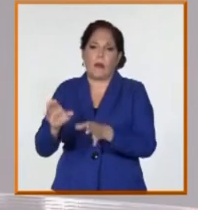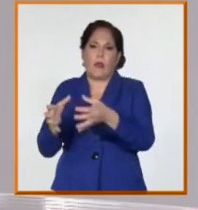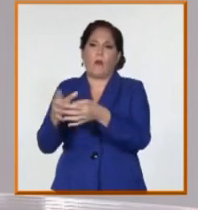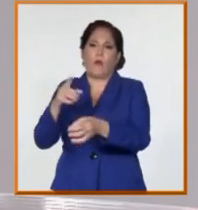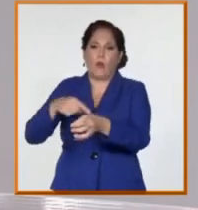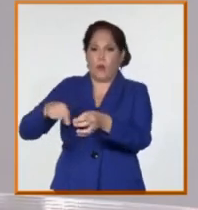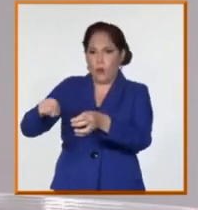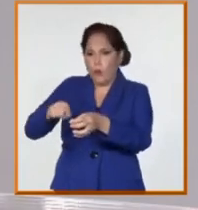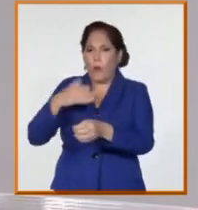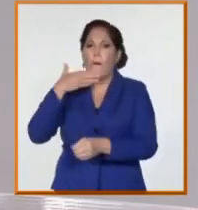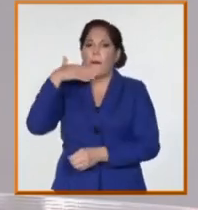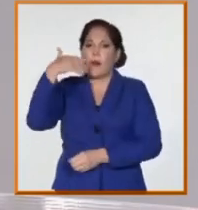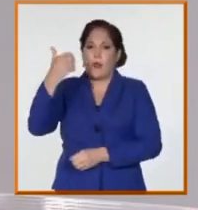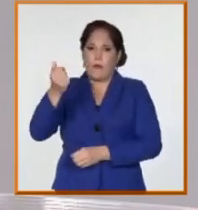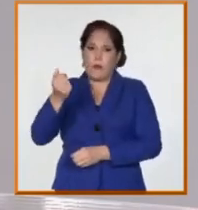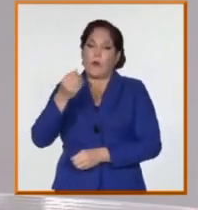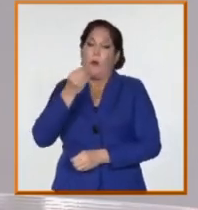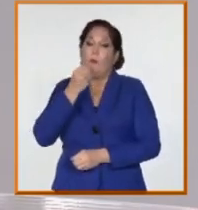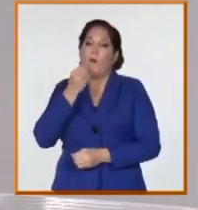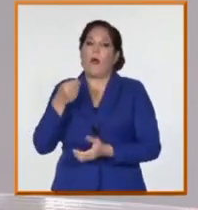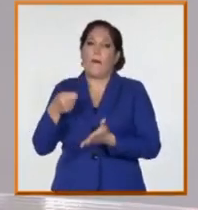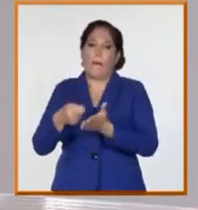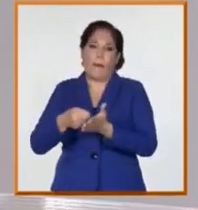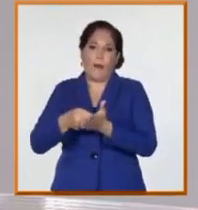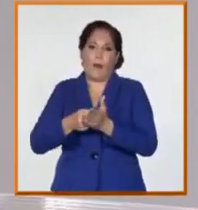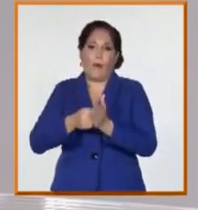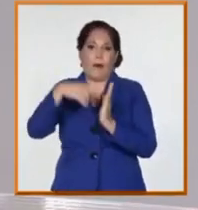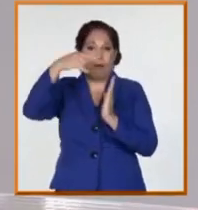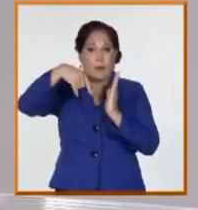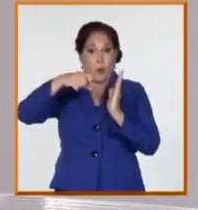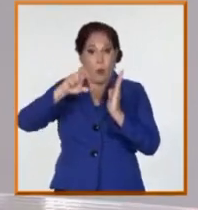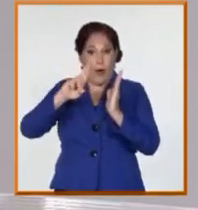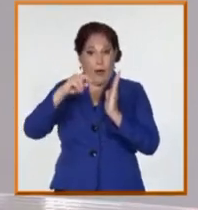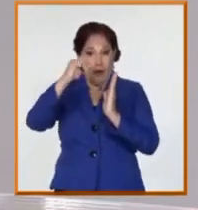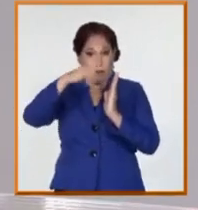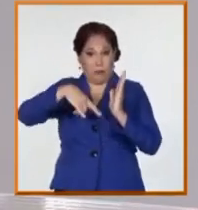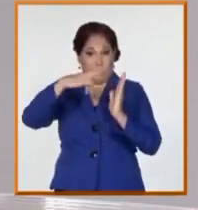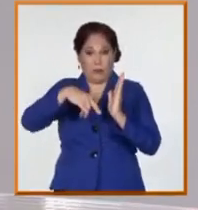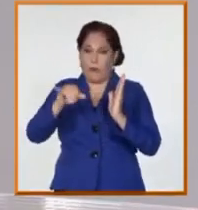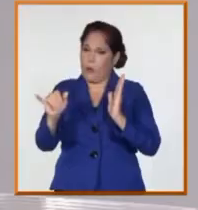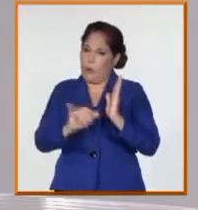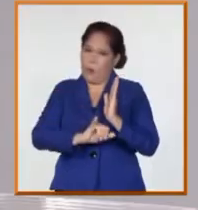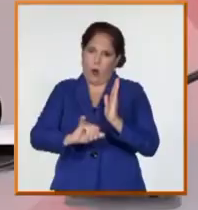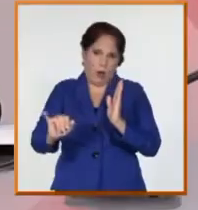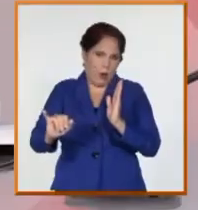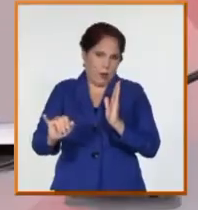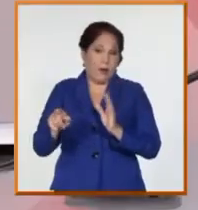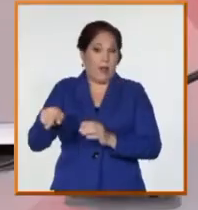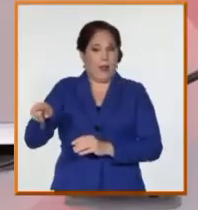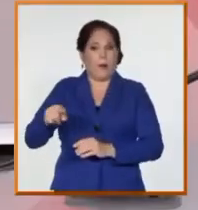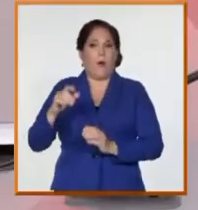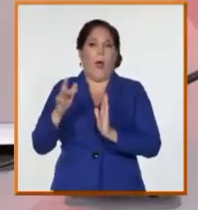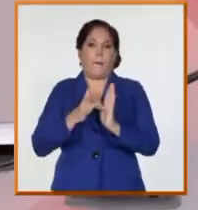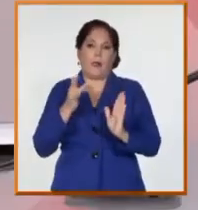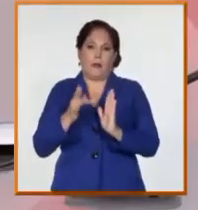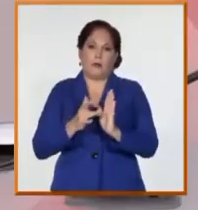los beneficios que le da la posibilidad de la aplicación de la de la resolución que